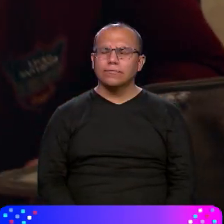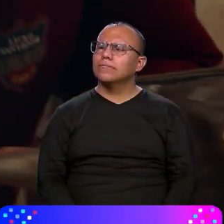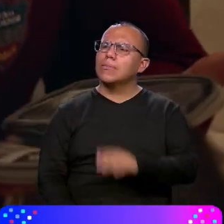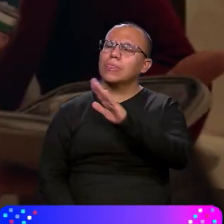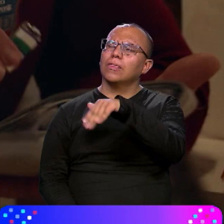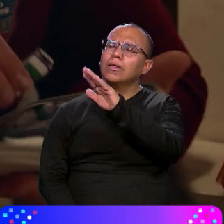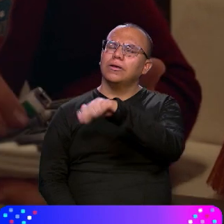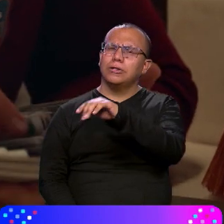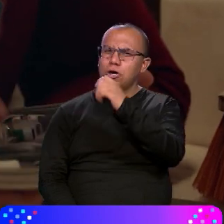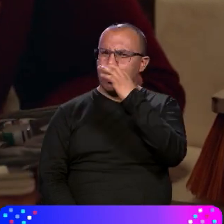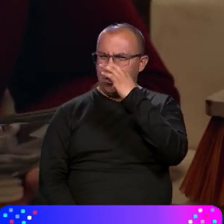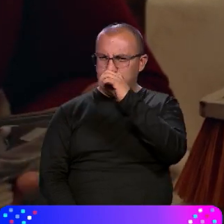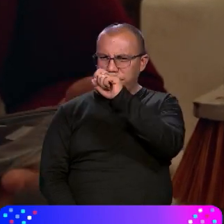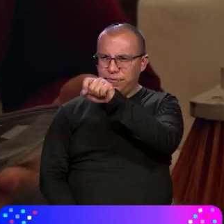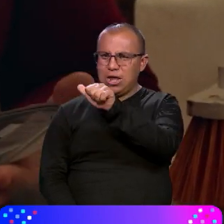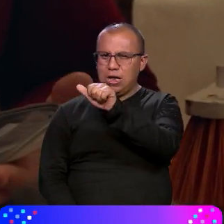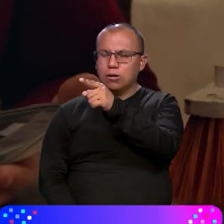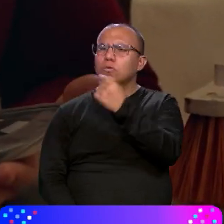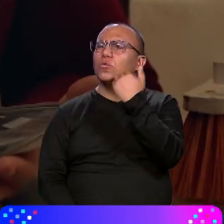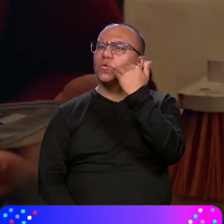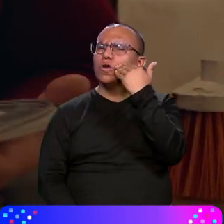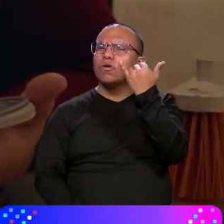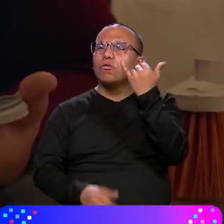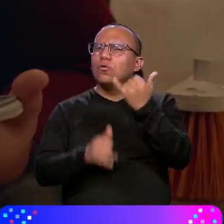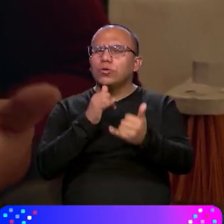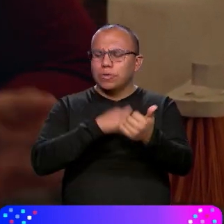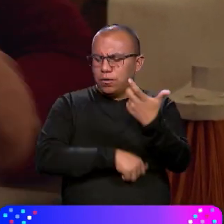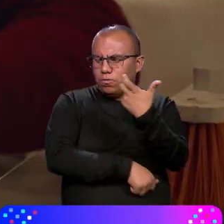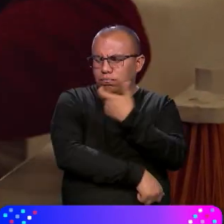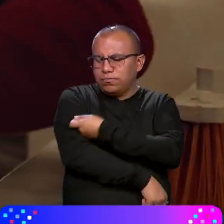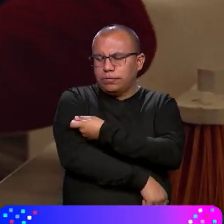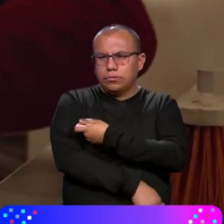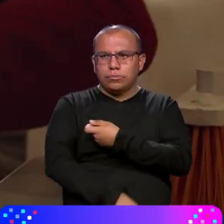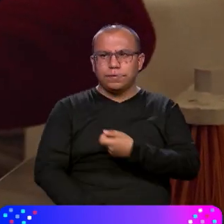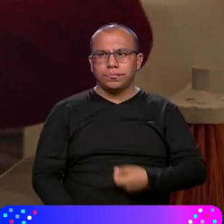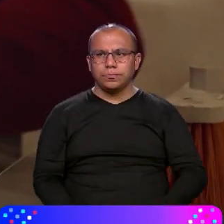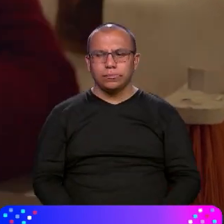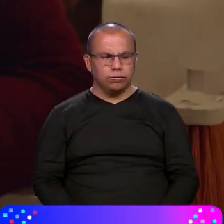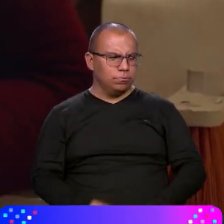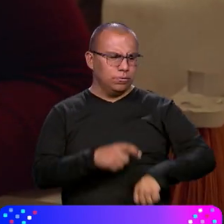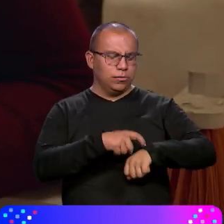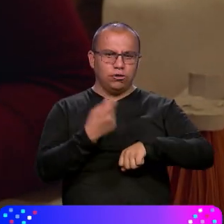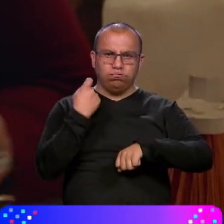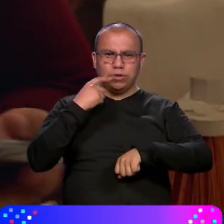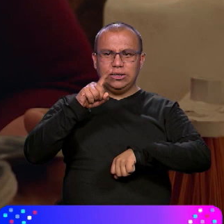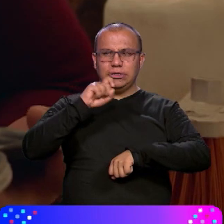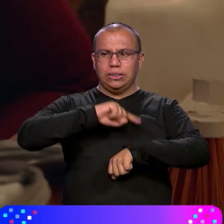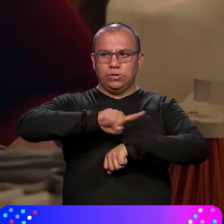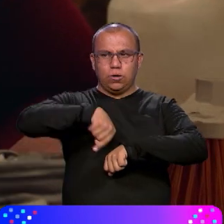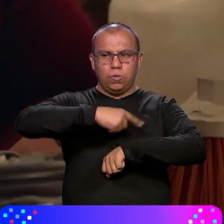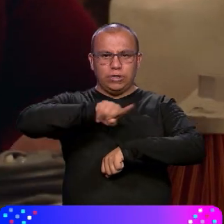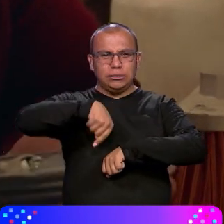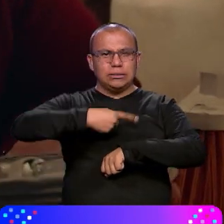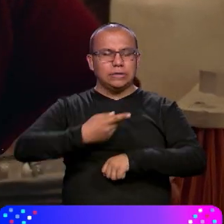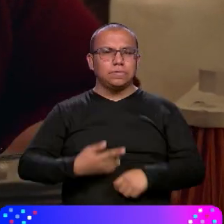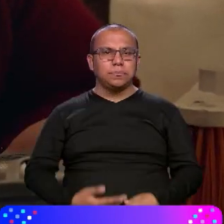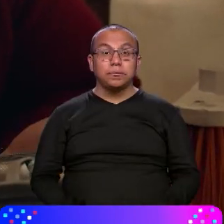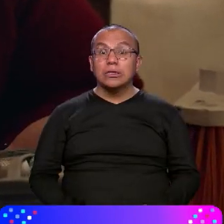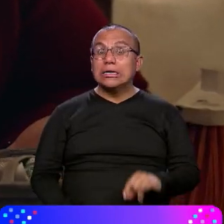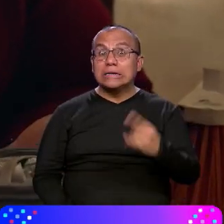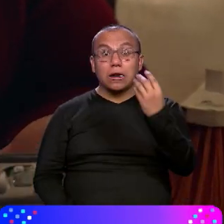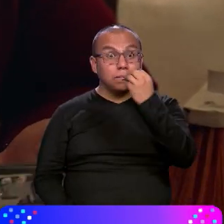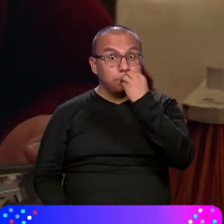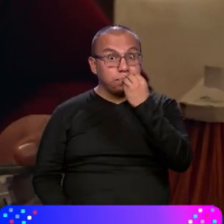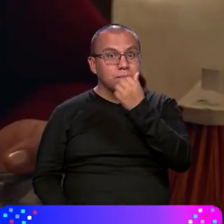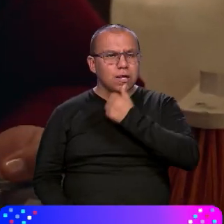Agus, ¿cuándo fue la última vez que se inyectó? Hace como 6 horas. Y si come